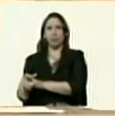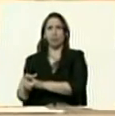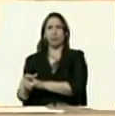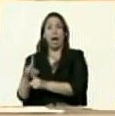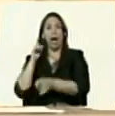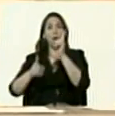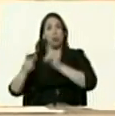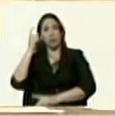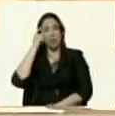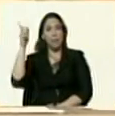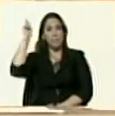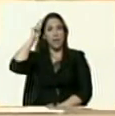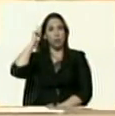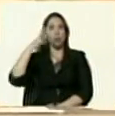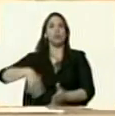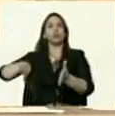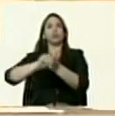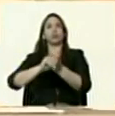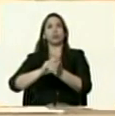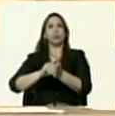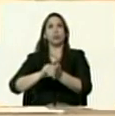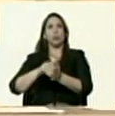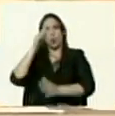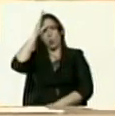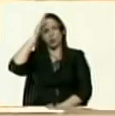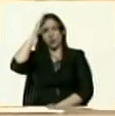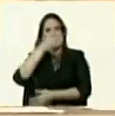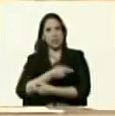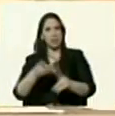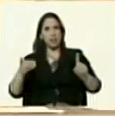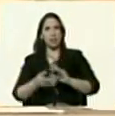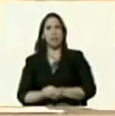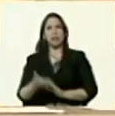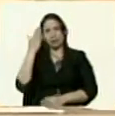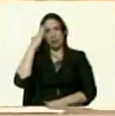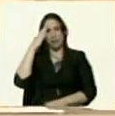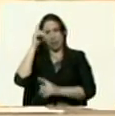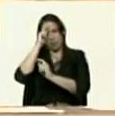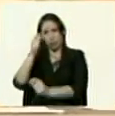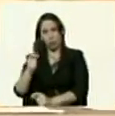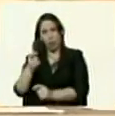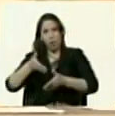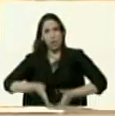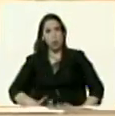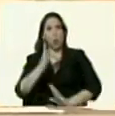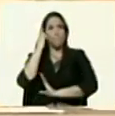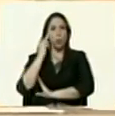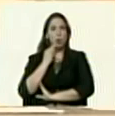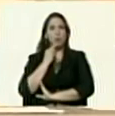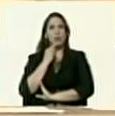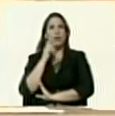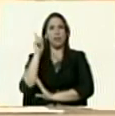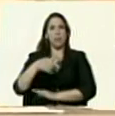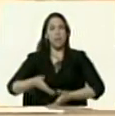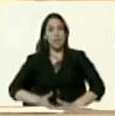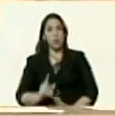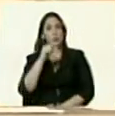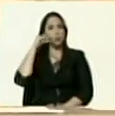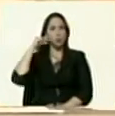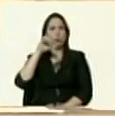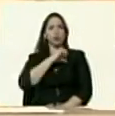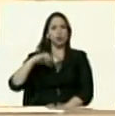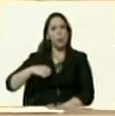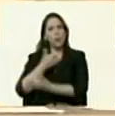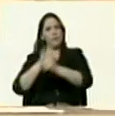levantará nuevamente una conciencia de dignidad y sabrán reconocer que los hijos de Bolívar y los hijos de Sucre somos